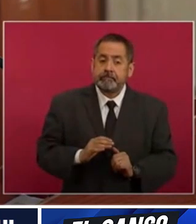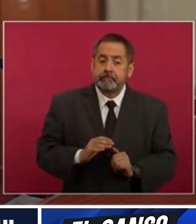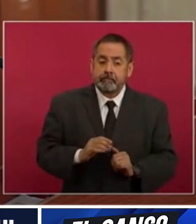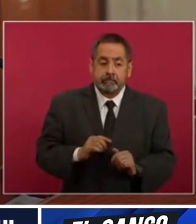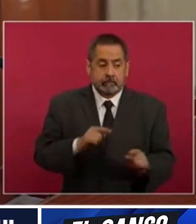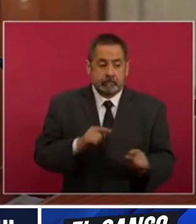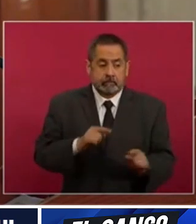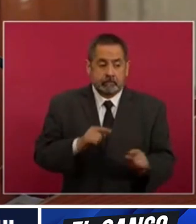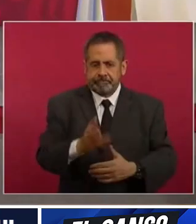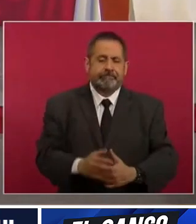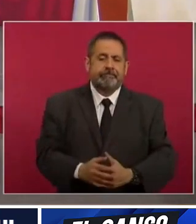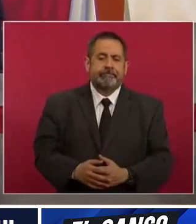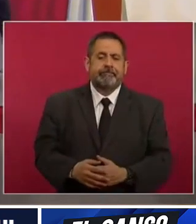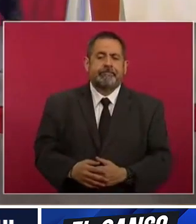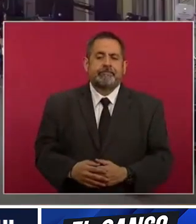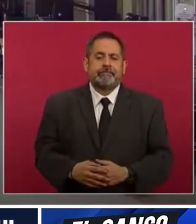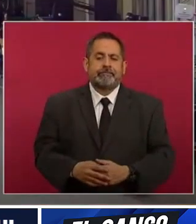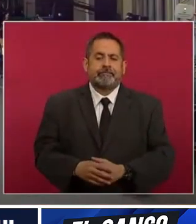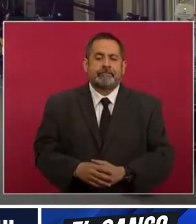El mal uso de permisos.